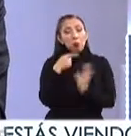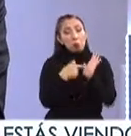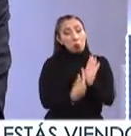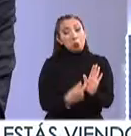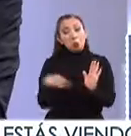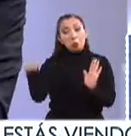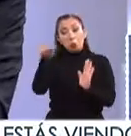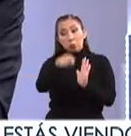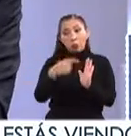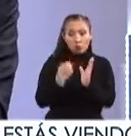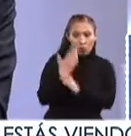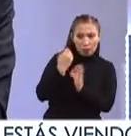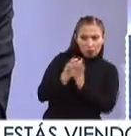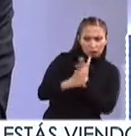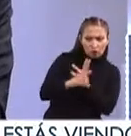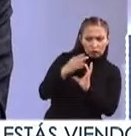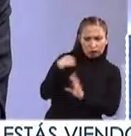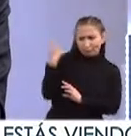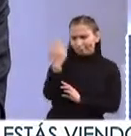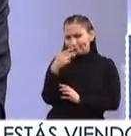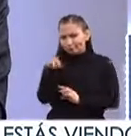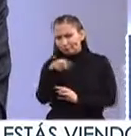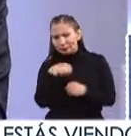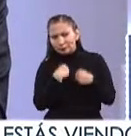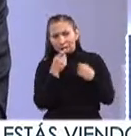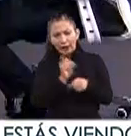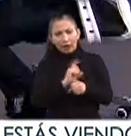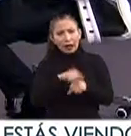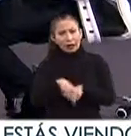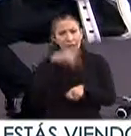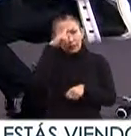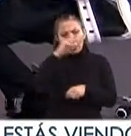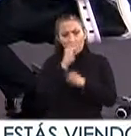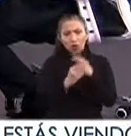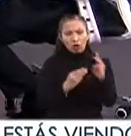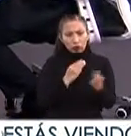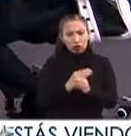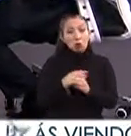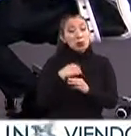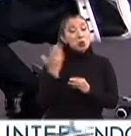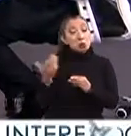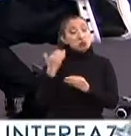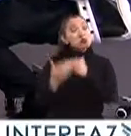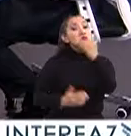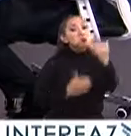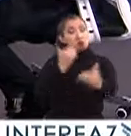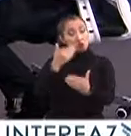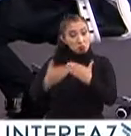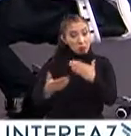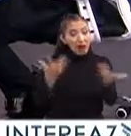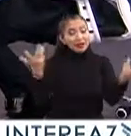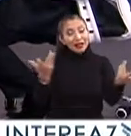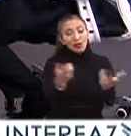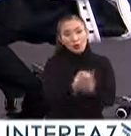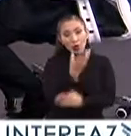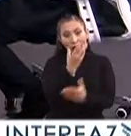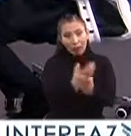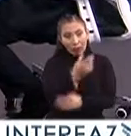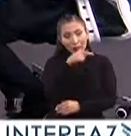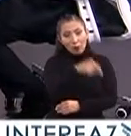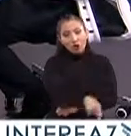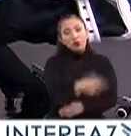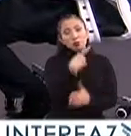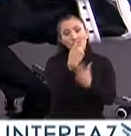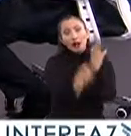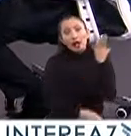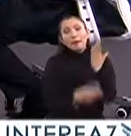reflejante de las actualizaciones de nuestra vida diaria, no solo en México, sino en el mundo, y a la vanguardia precisamente de la generación de nuevos